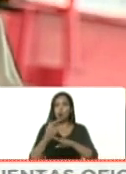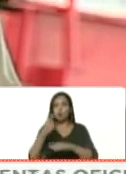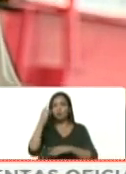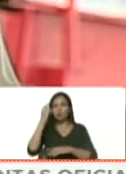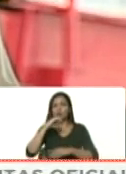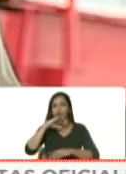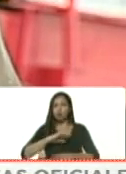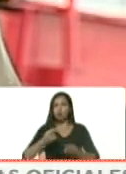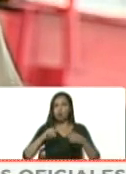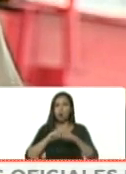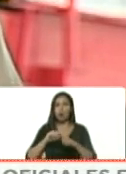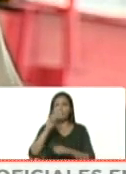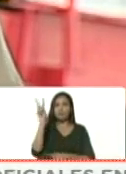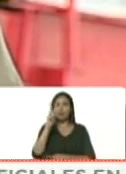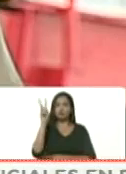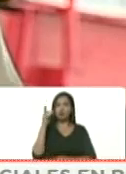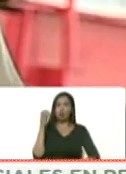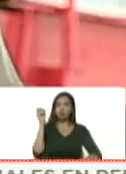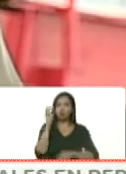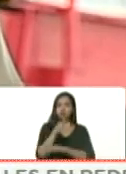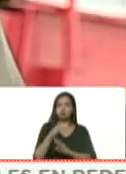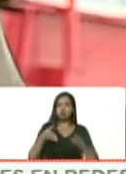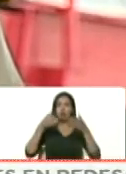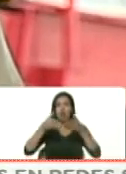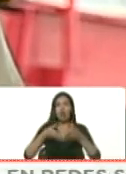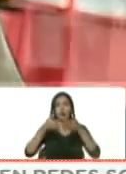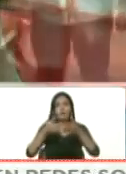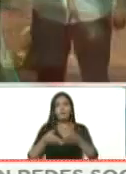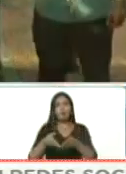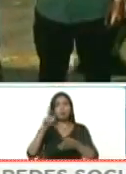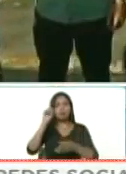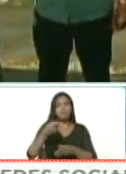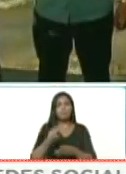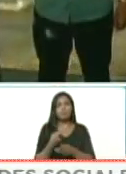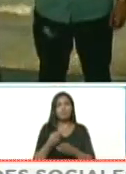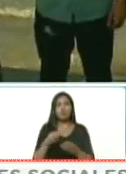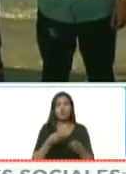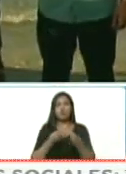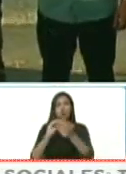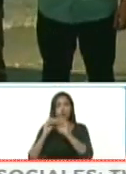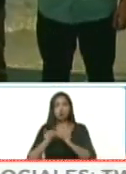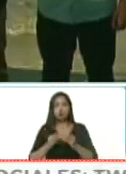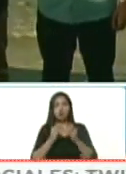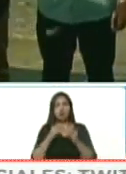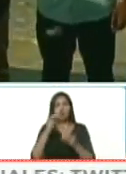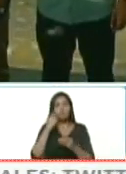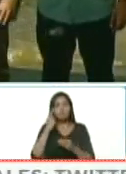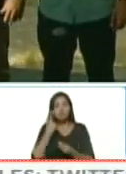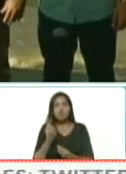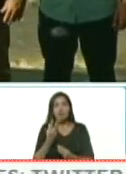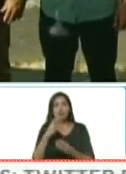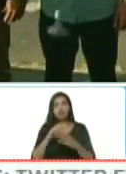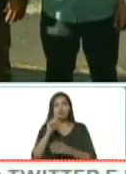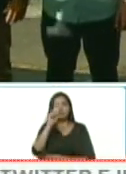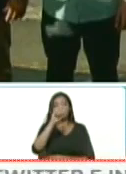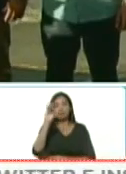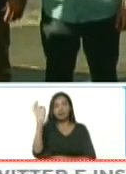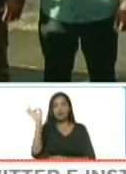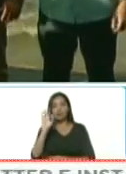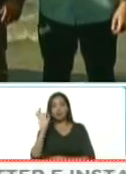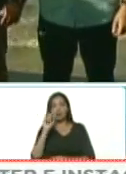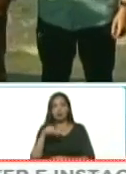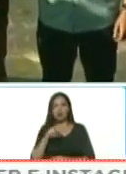histórico. Venezuela lanza a la mar un buque construido. Oigan bien, 100%